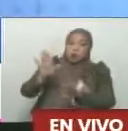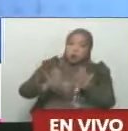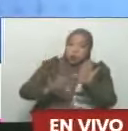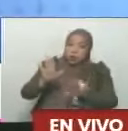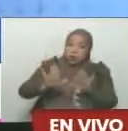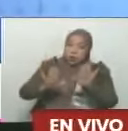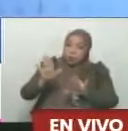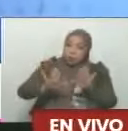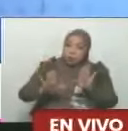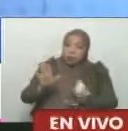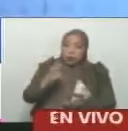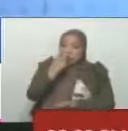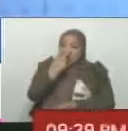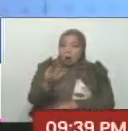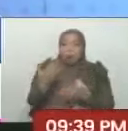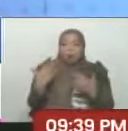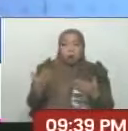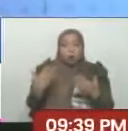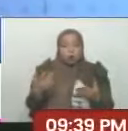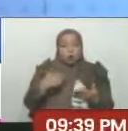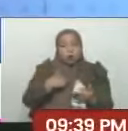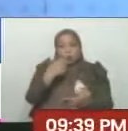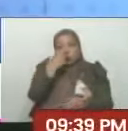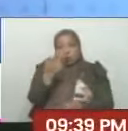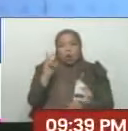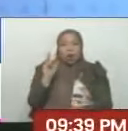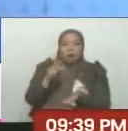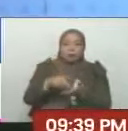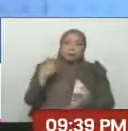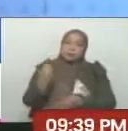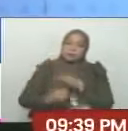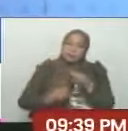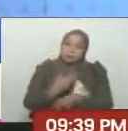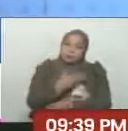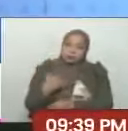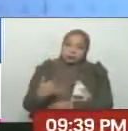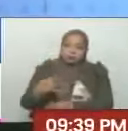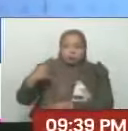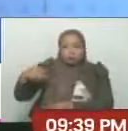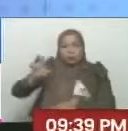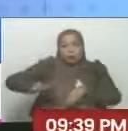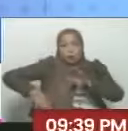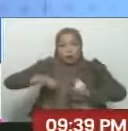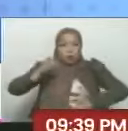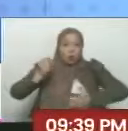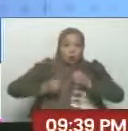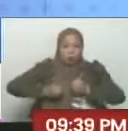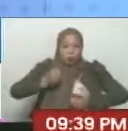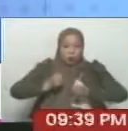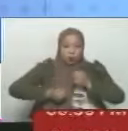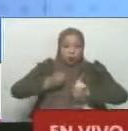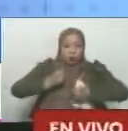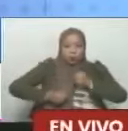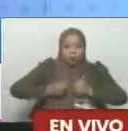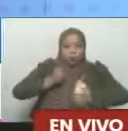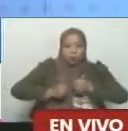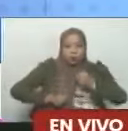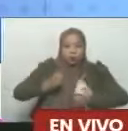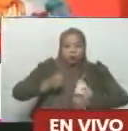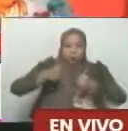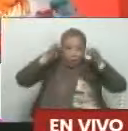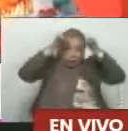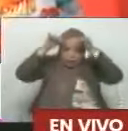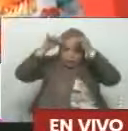importante. Que muy pronto, de verdad. Muy pronto quiero estar allá para que suenen las maracas, los tambores y para que los